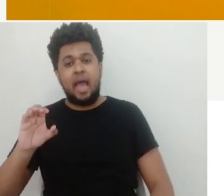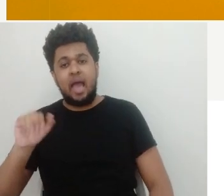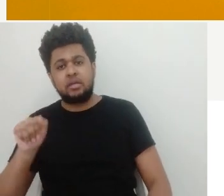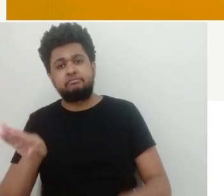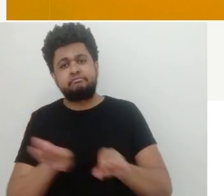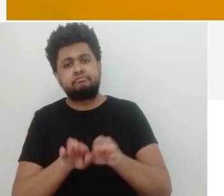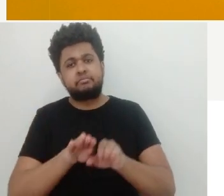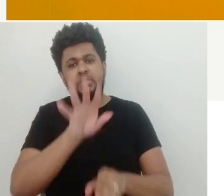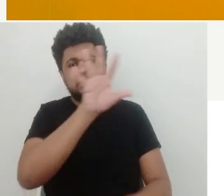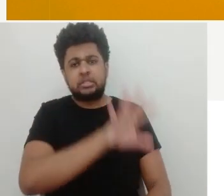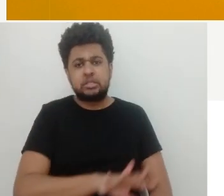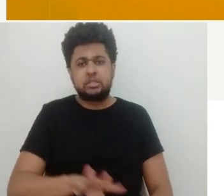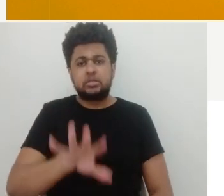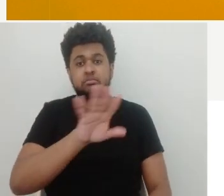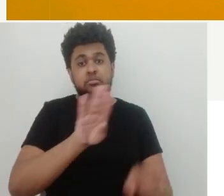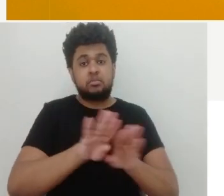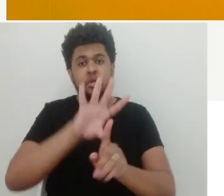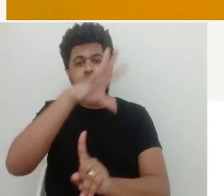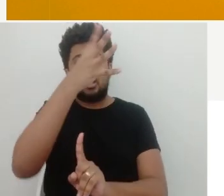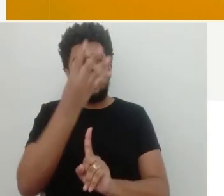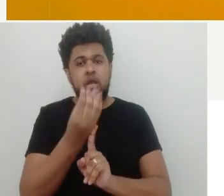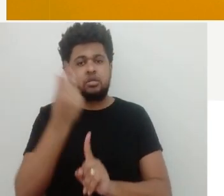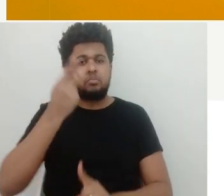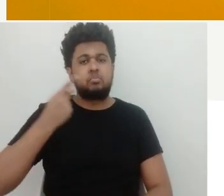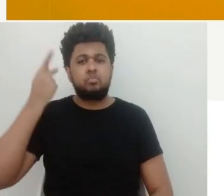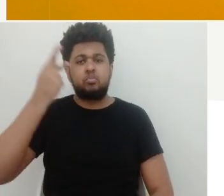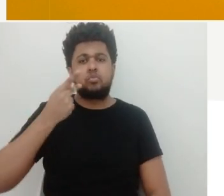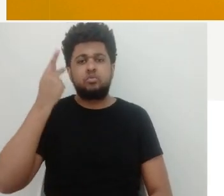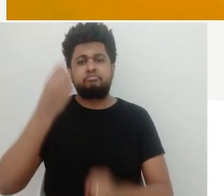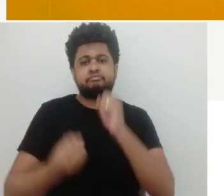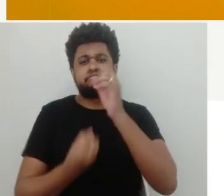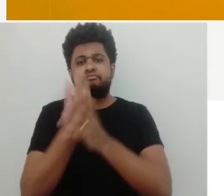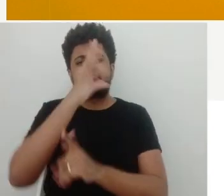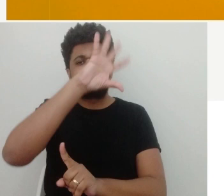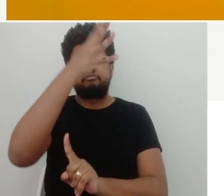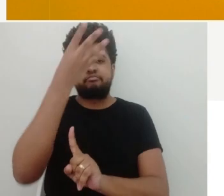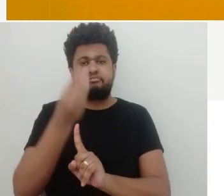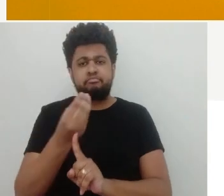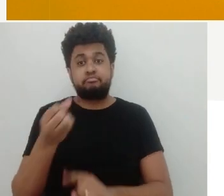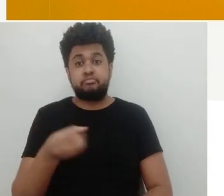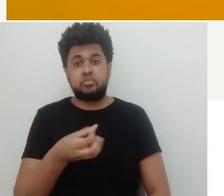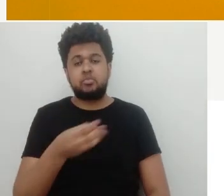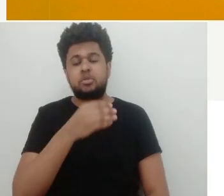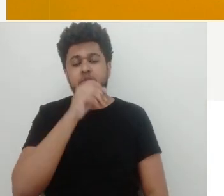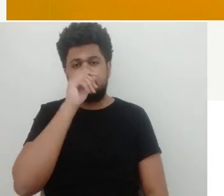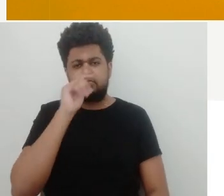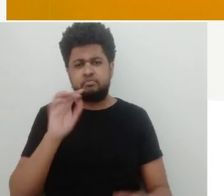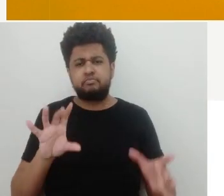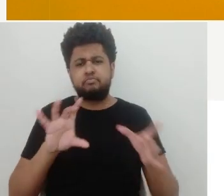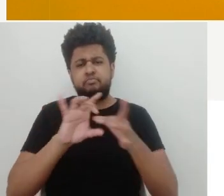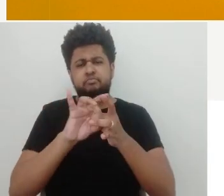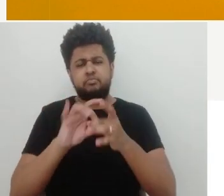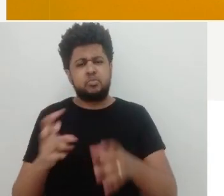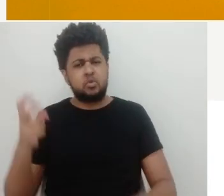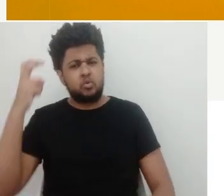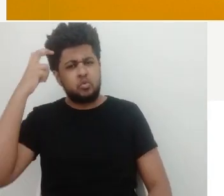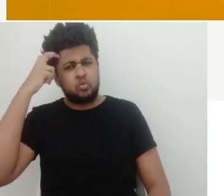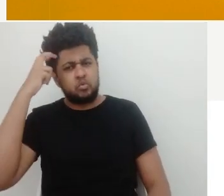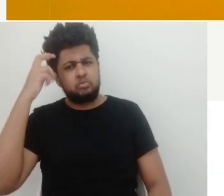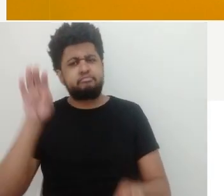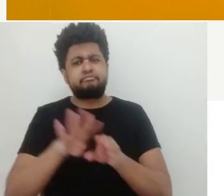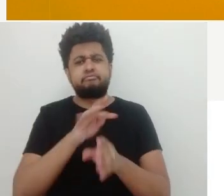entre arte y política en la creación artística contemporánea, los vínculos entre cultura y desarrollo y la gestión